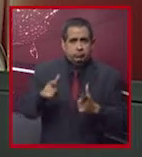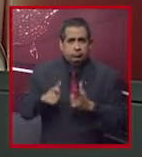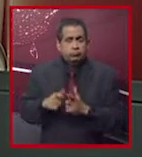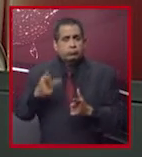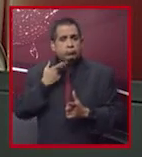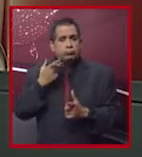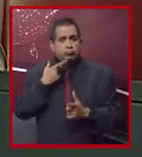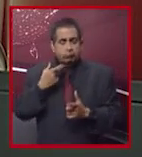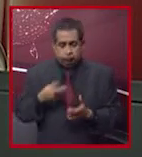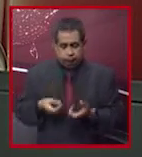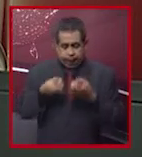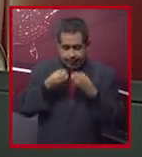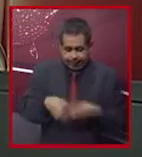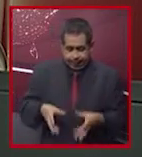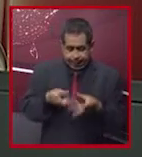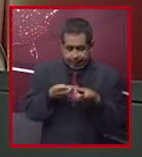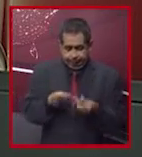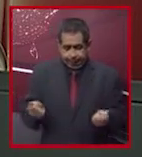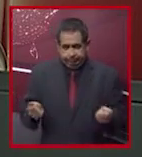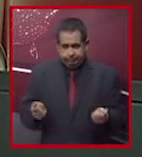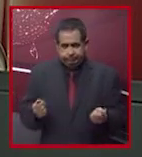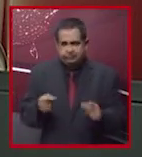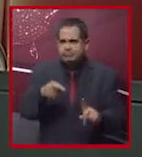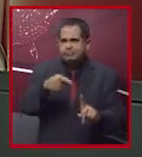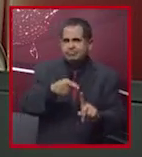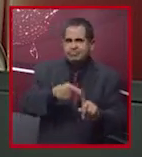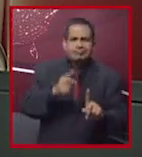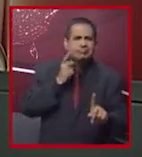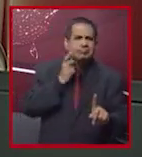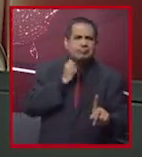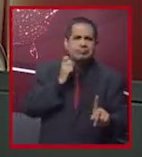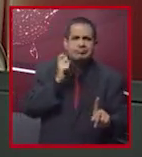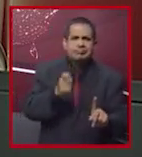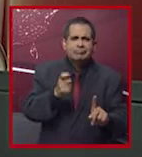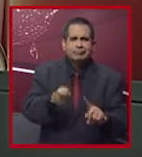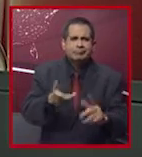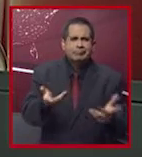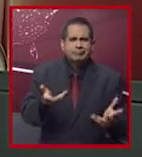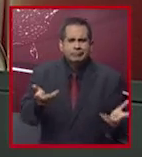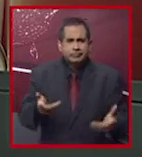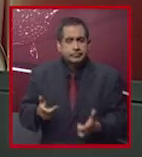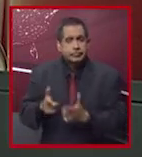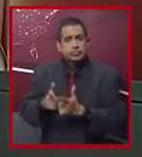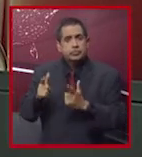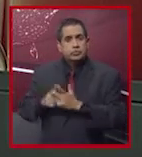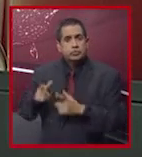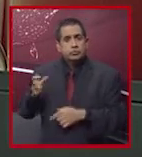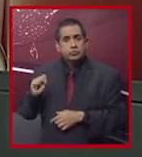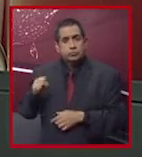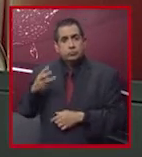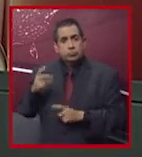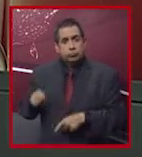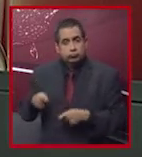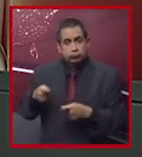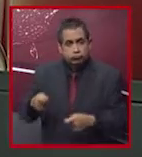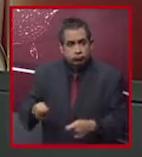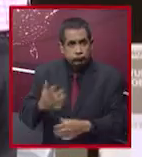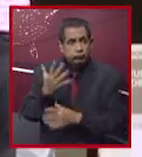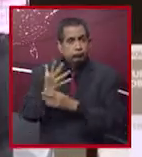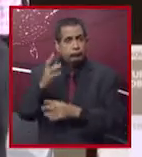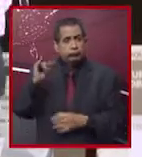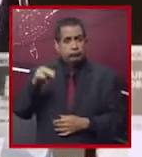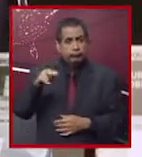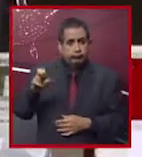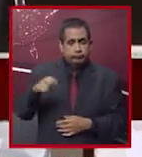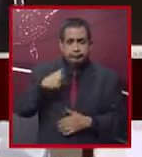partido político perfila la pérdida de registro? Bueno, para la integración de la 64ª legislatura, la autoridad